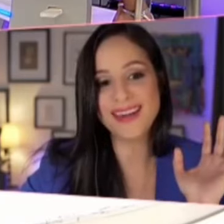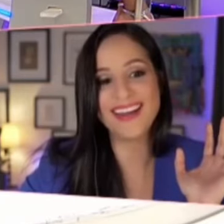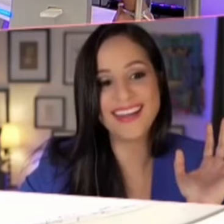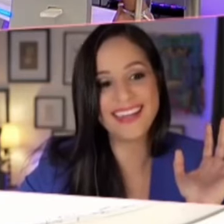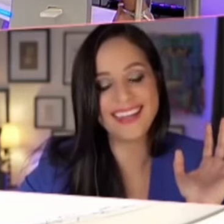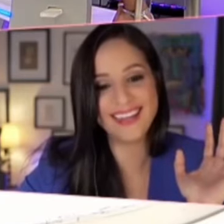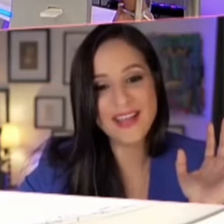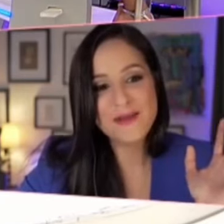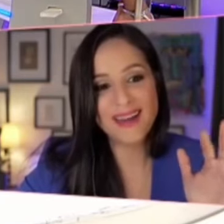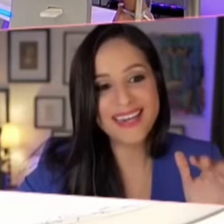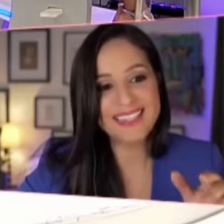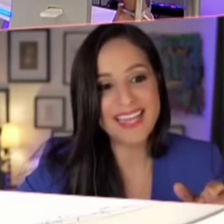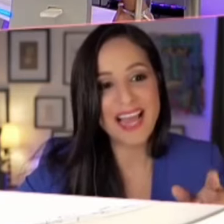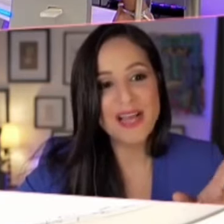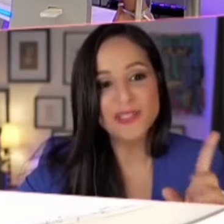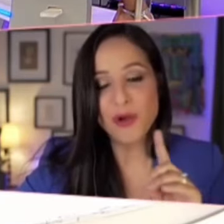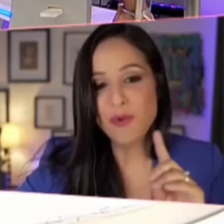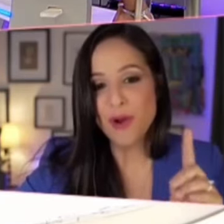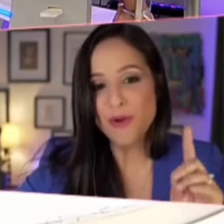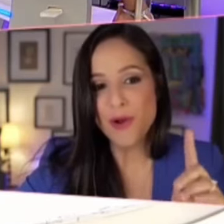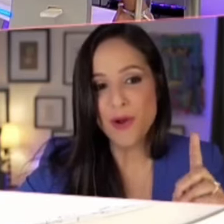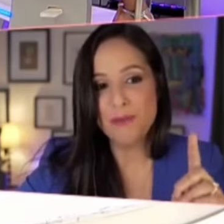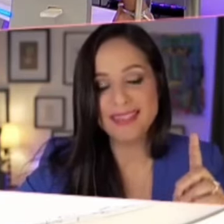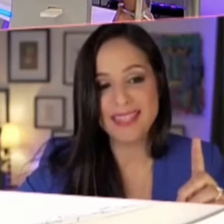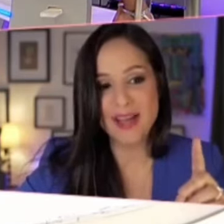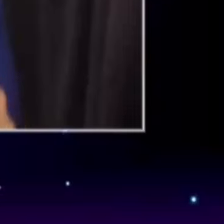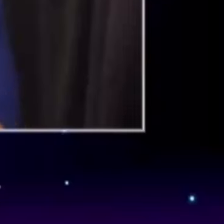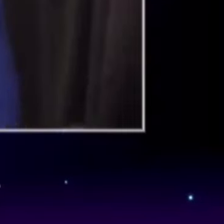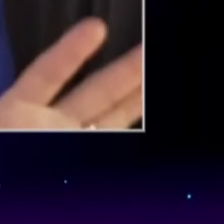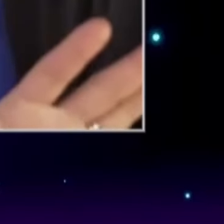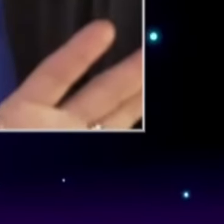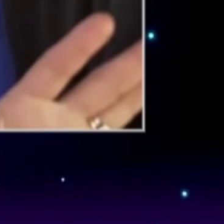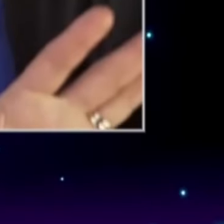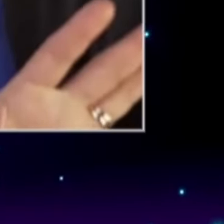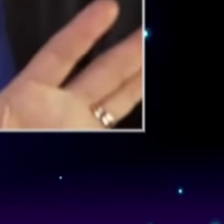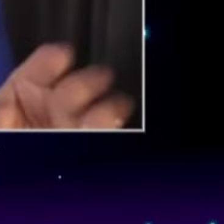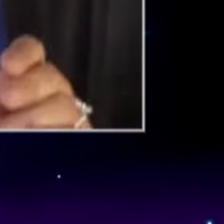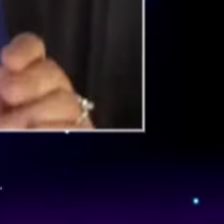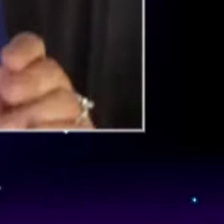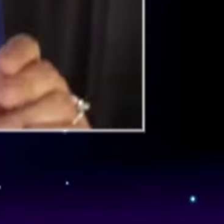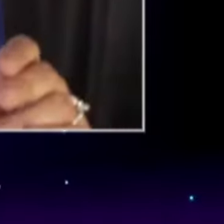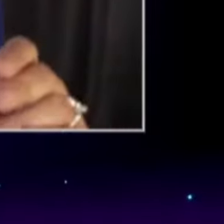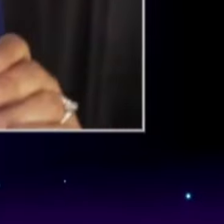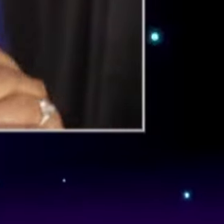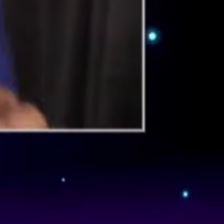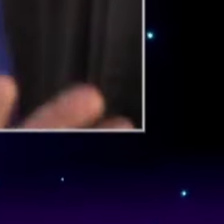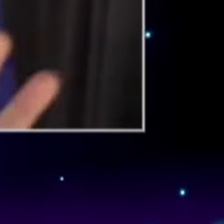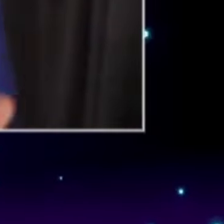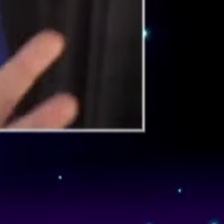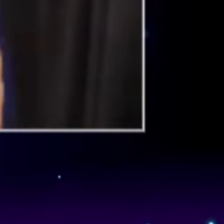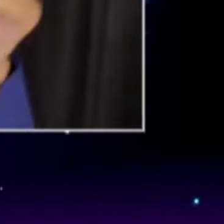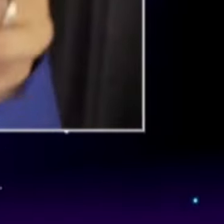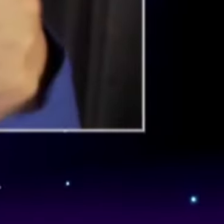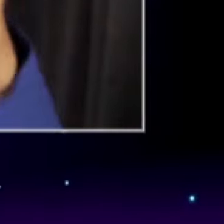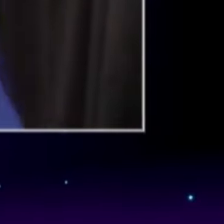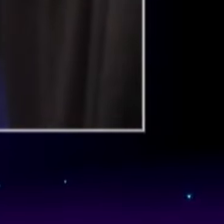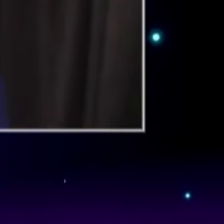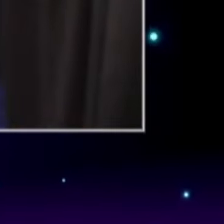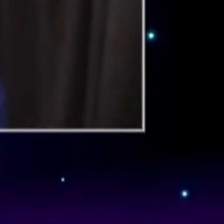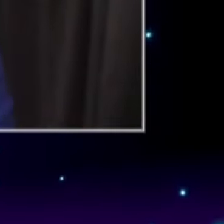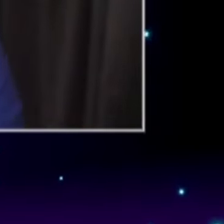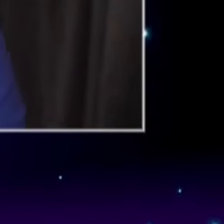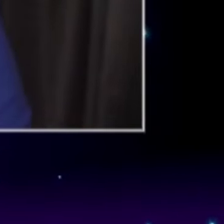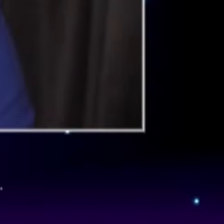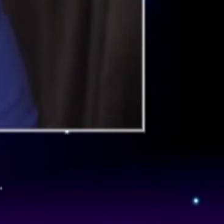tres a su casa. María Cera, yo oigo algunos comentarios, y los he visto también en estos días en las redes sociales, como si a usted le estuvieran